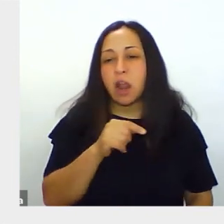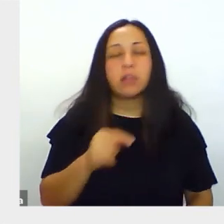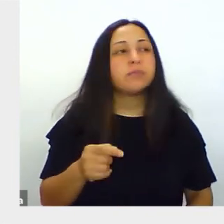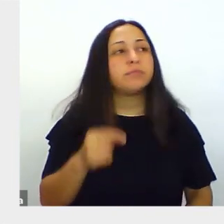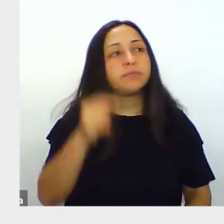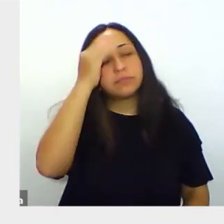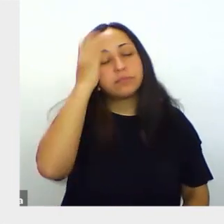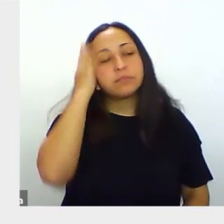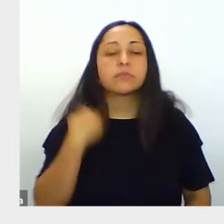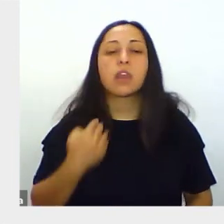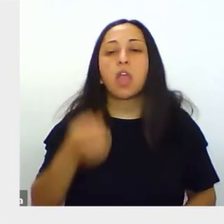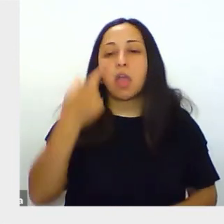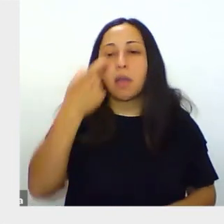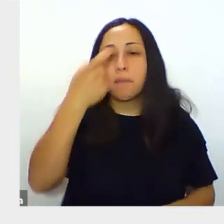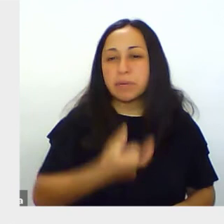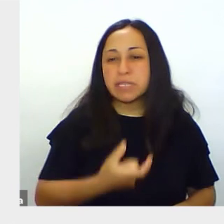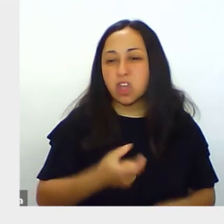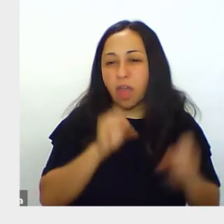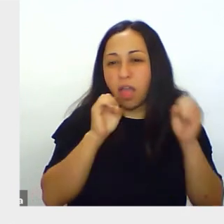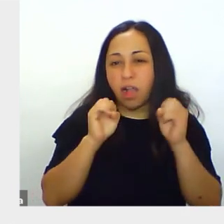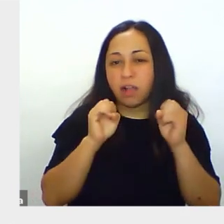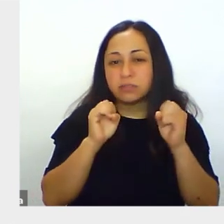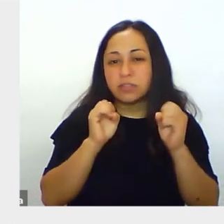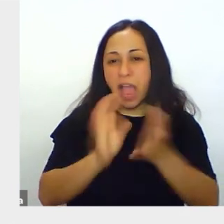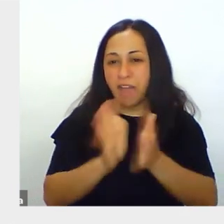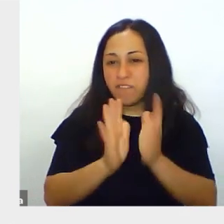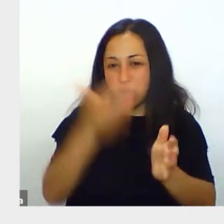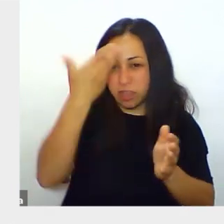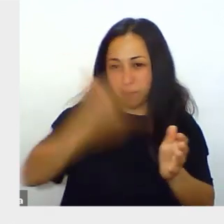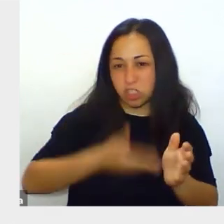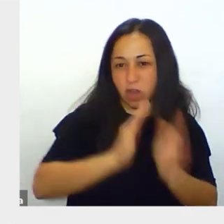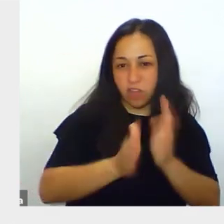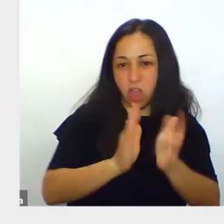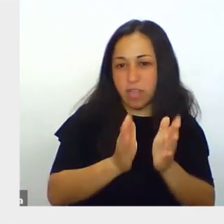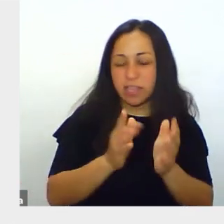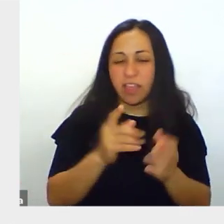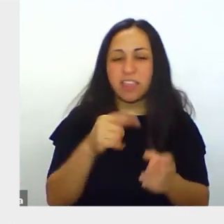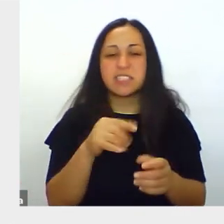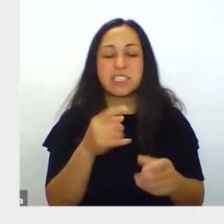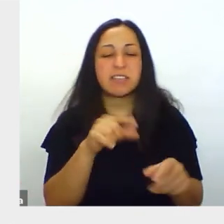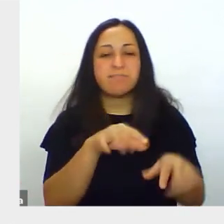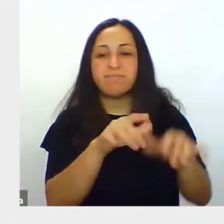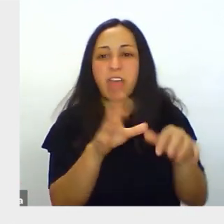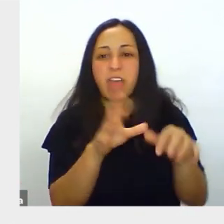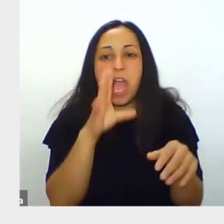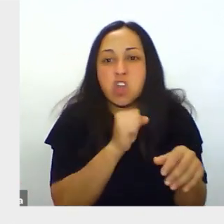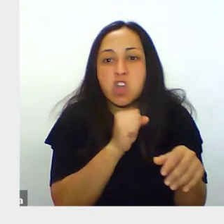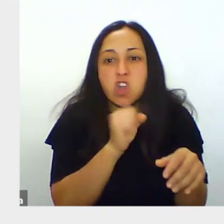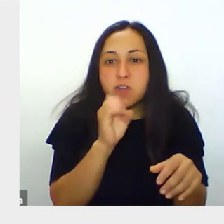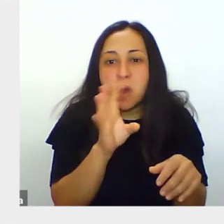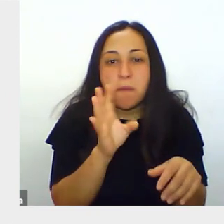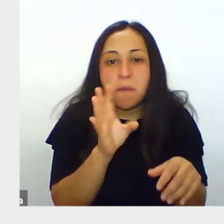puede hacer nada al respecto. Y es importante notar que no todos los casos